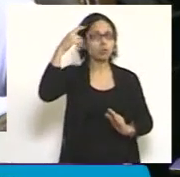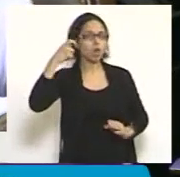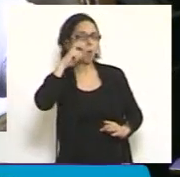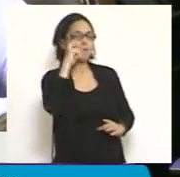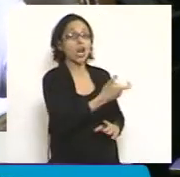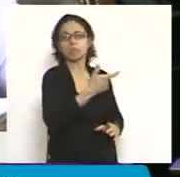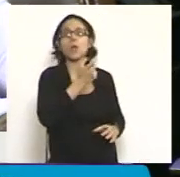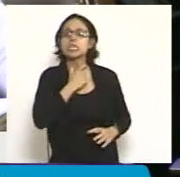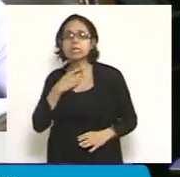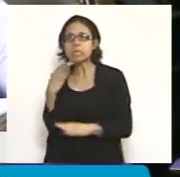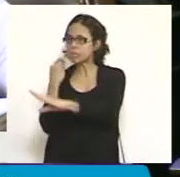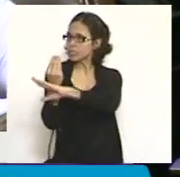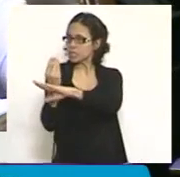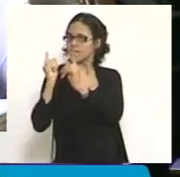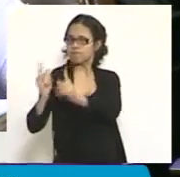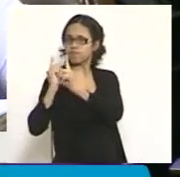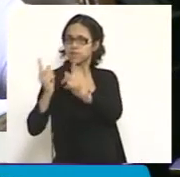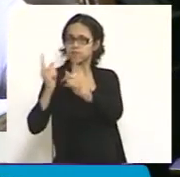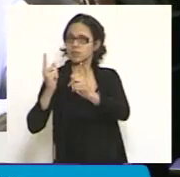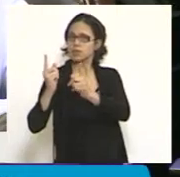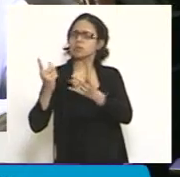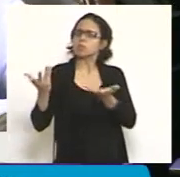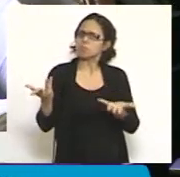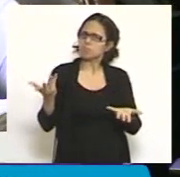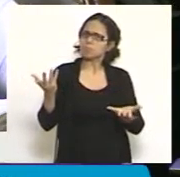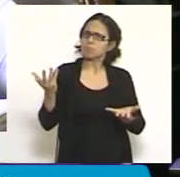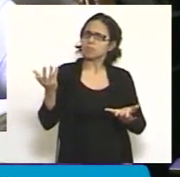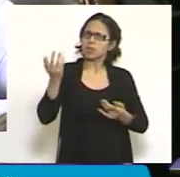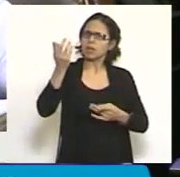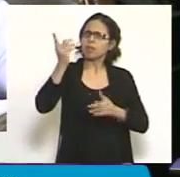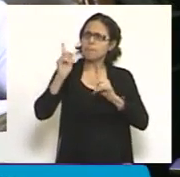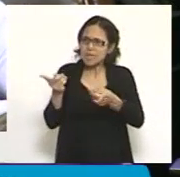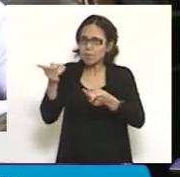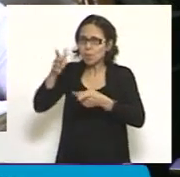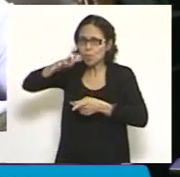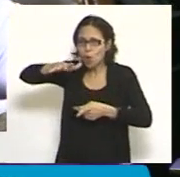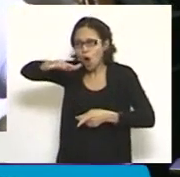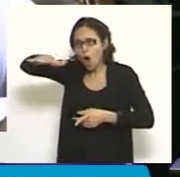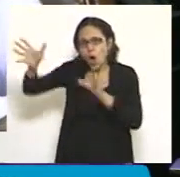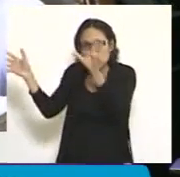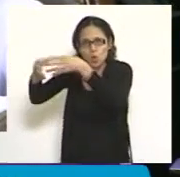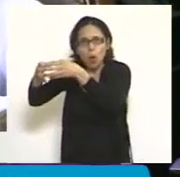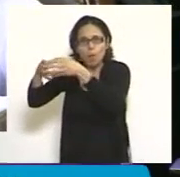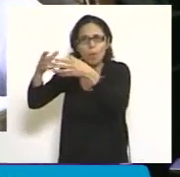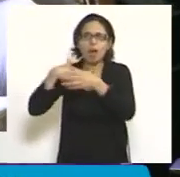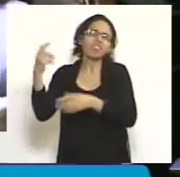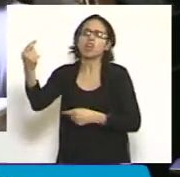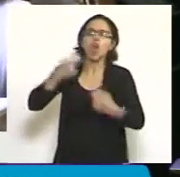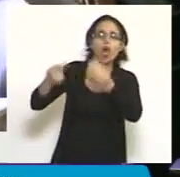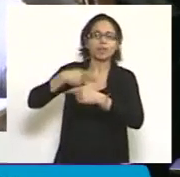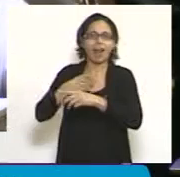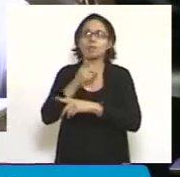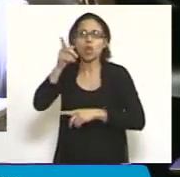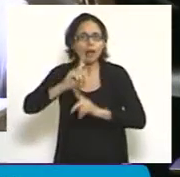lo mismo por lo cual se oponen a que estas leyes caminen. La mitad